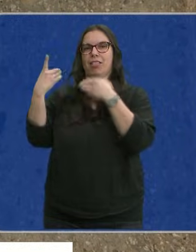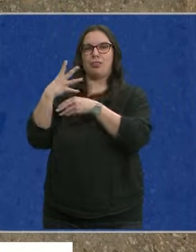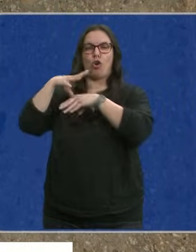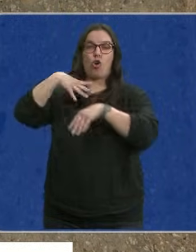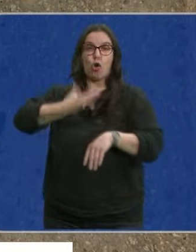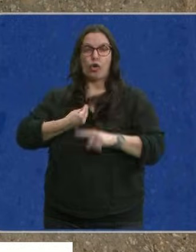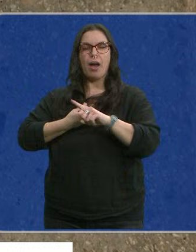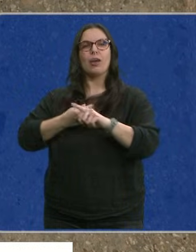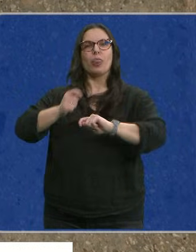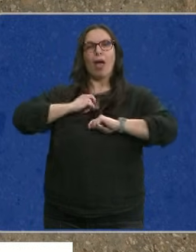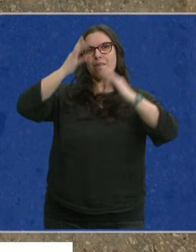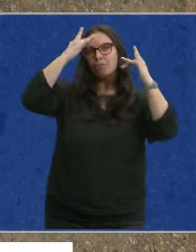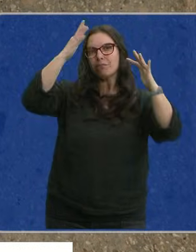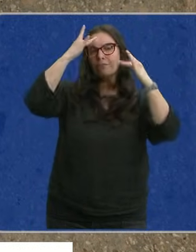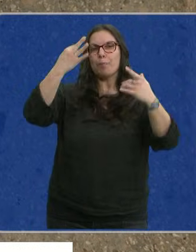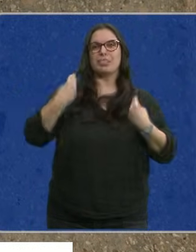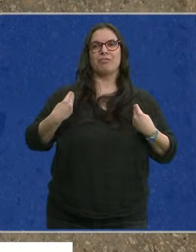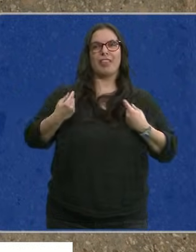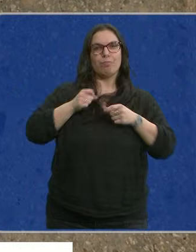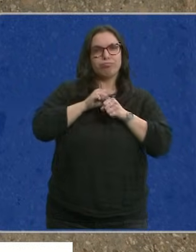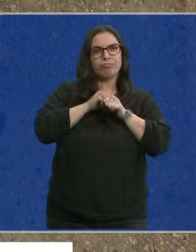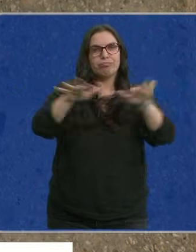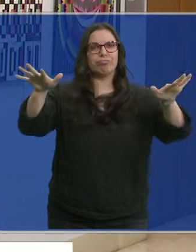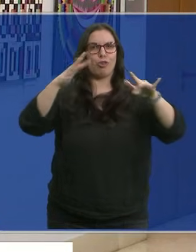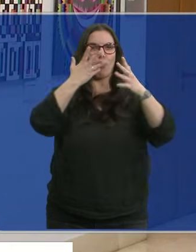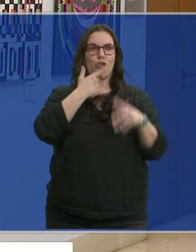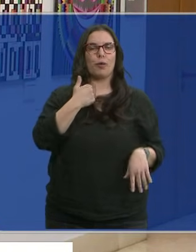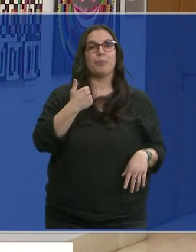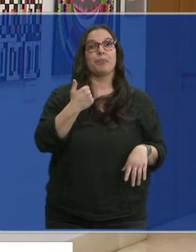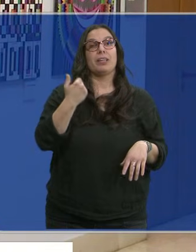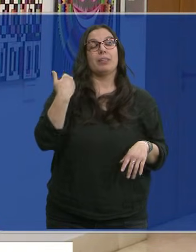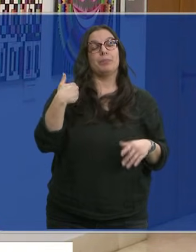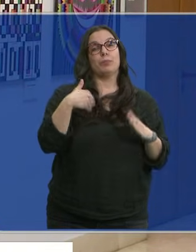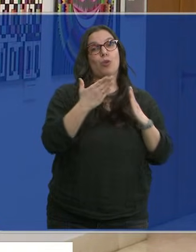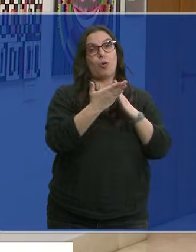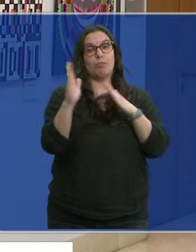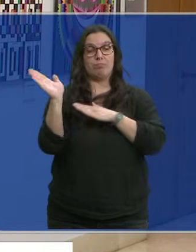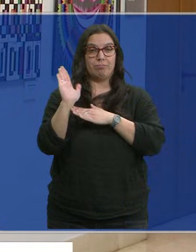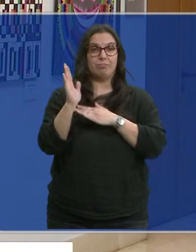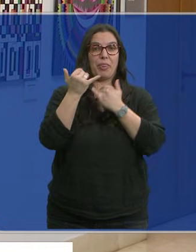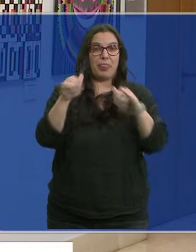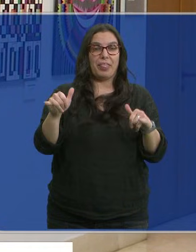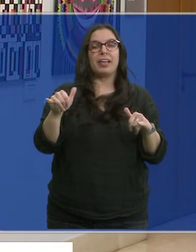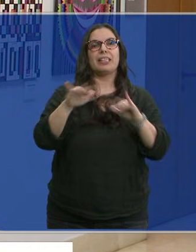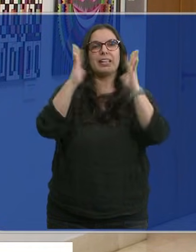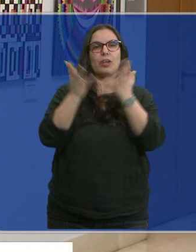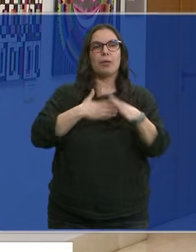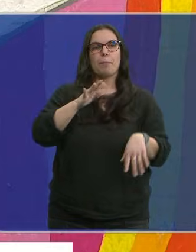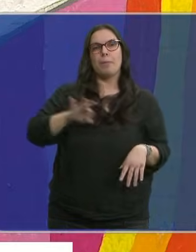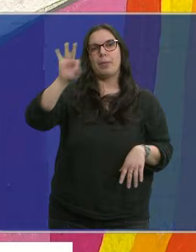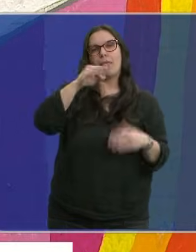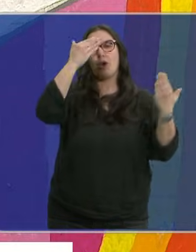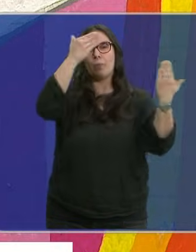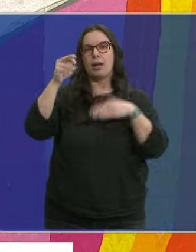todo lo alto e inundó de color la vida a través del arte. La Muestra de Cine Internacional de Palencia ha comenzado su programación rindiendo homenaje a